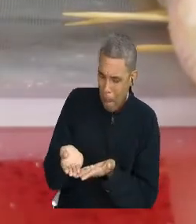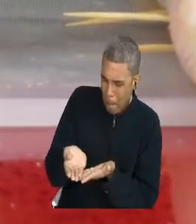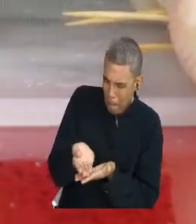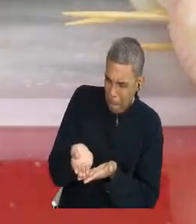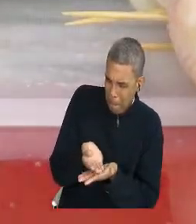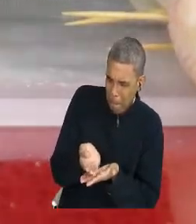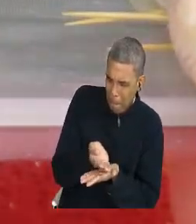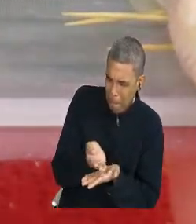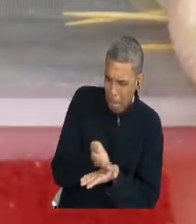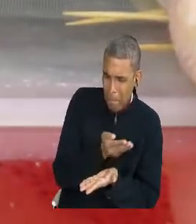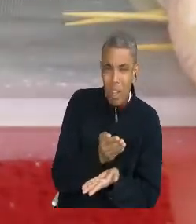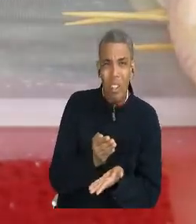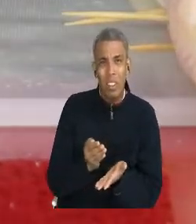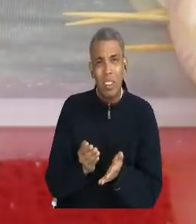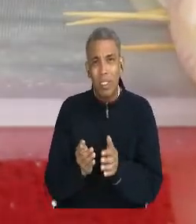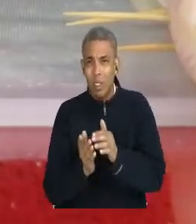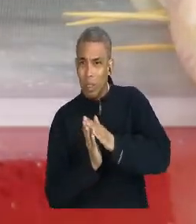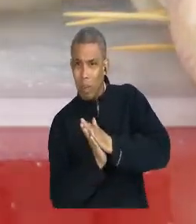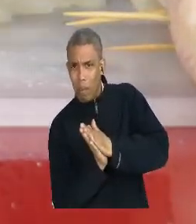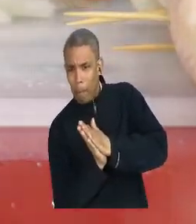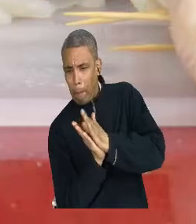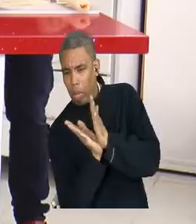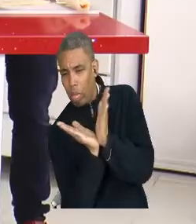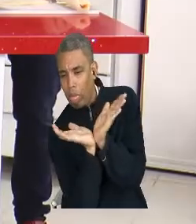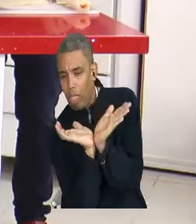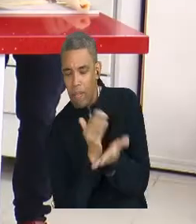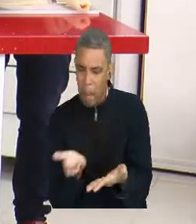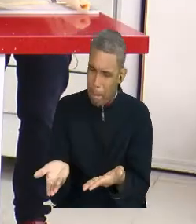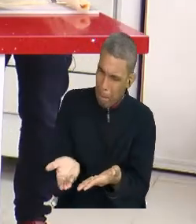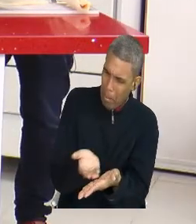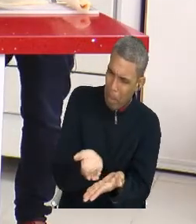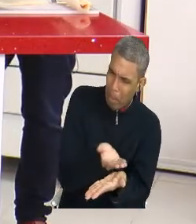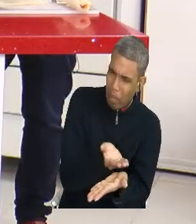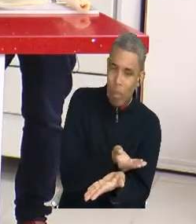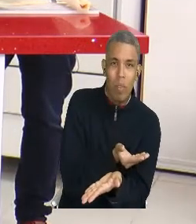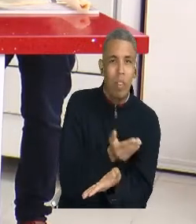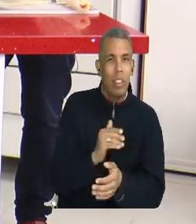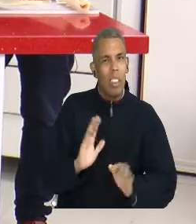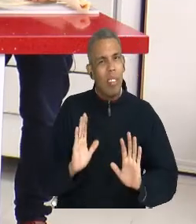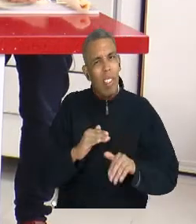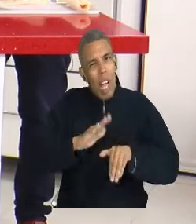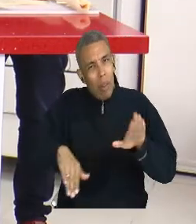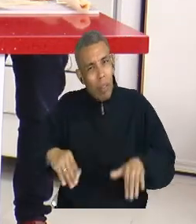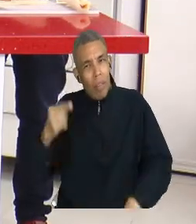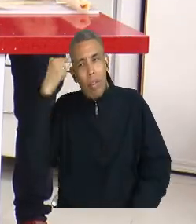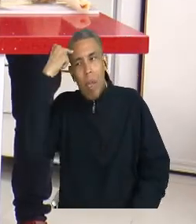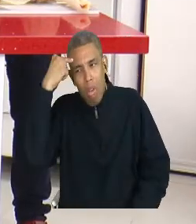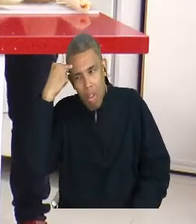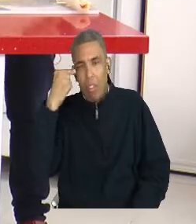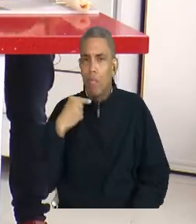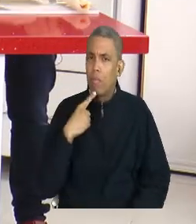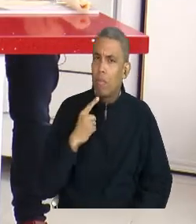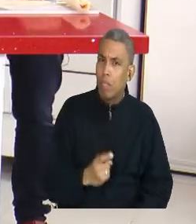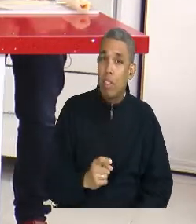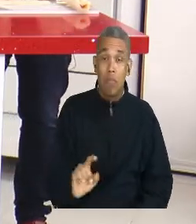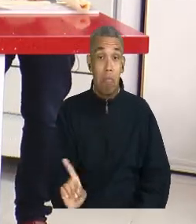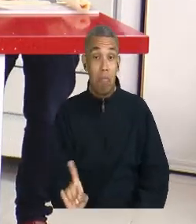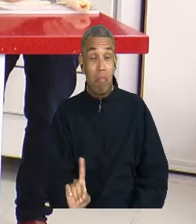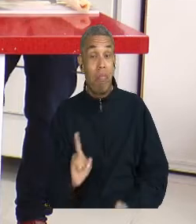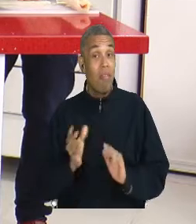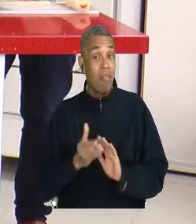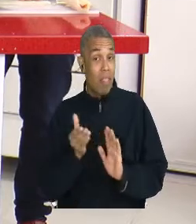es únicamente agregarle sus verduras, agregarle sus tocinetas, y no, en realidad pues lo podemos hacer con